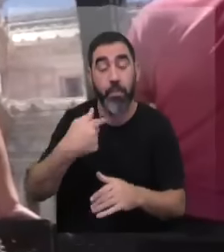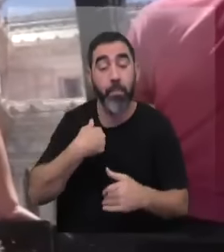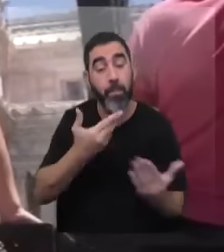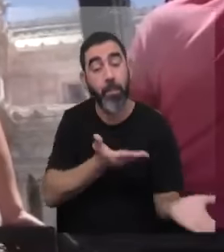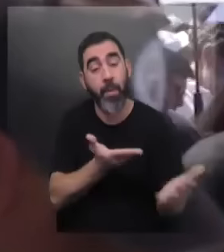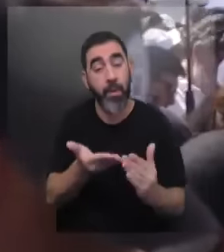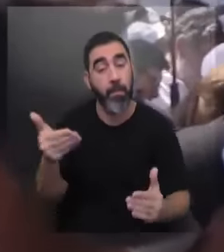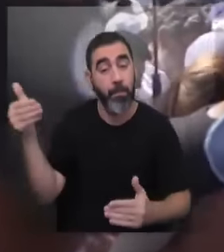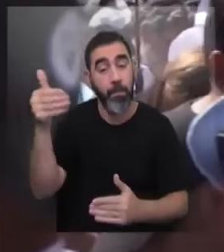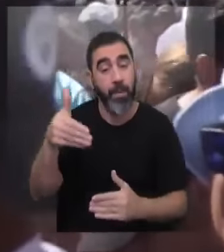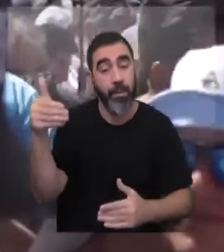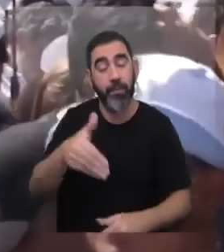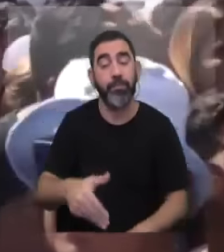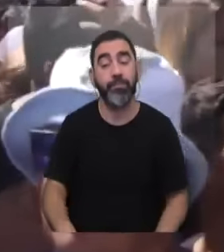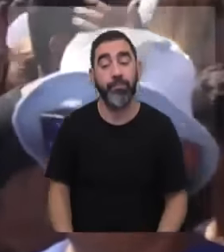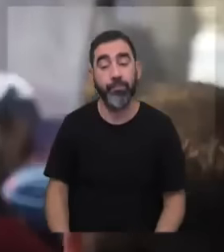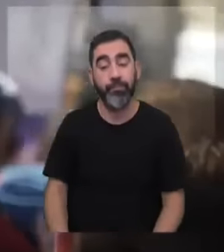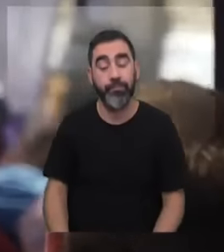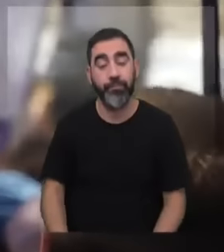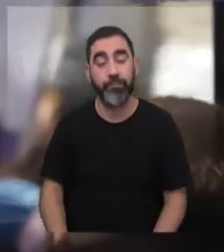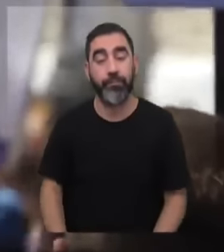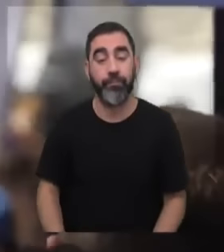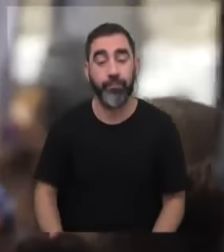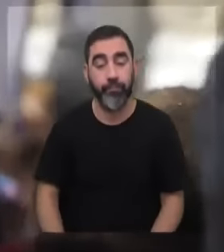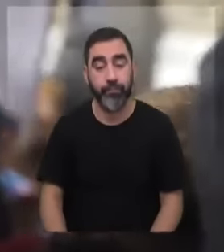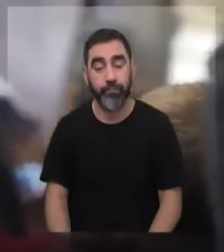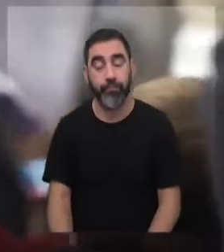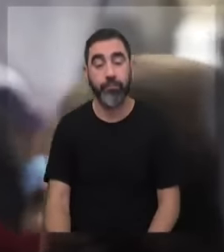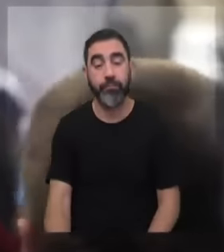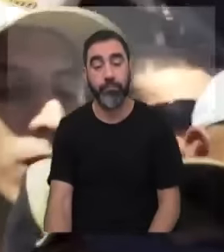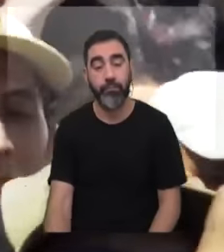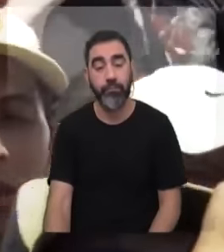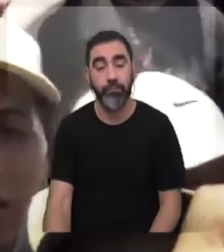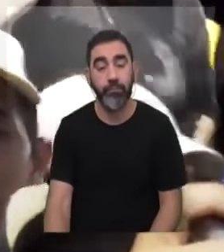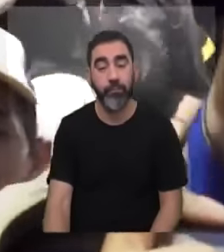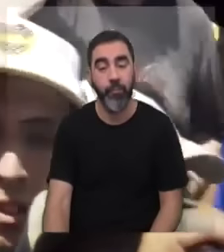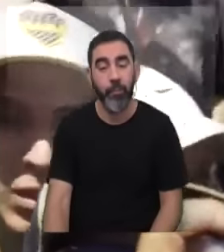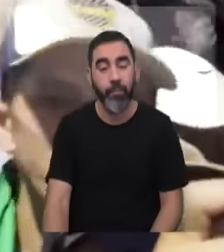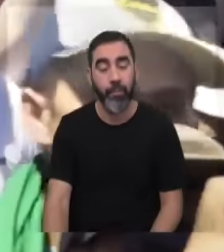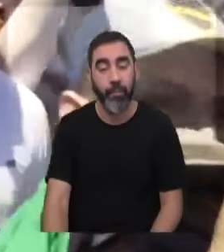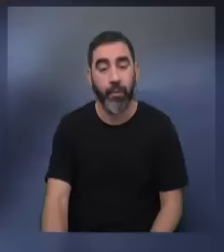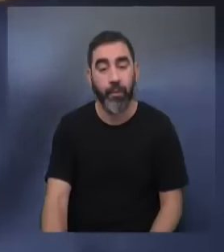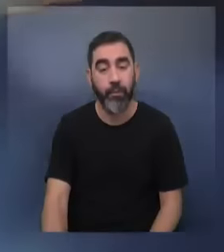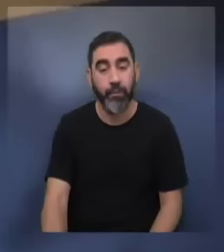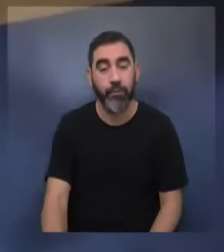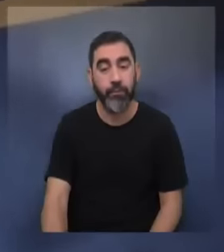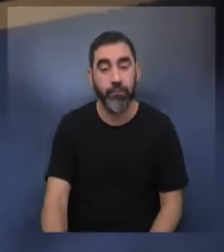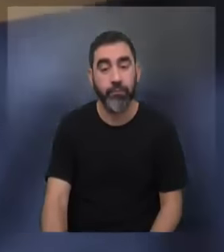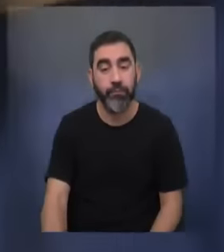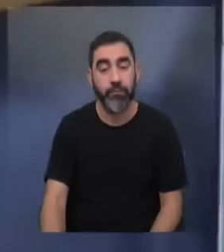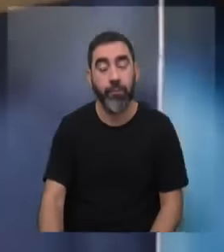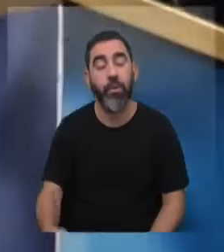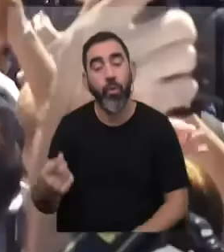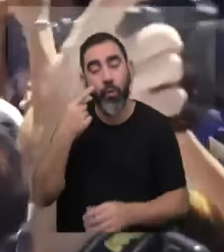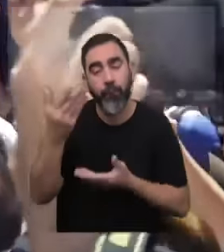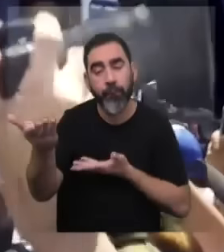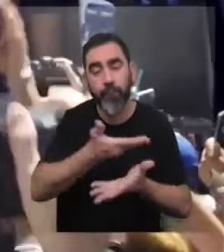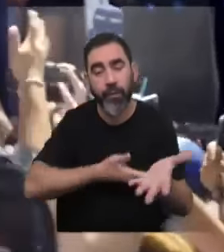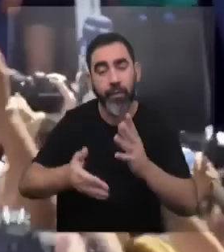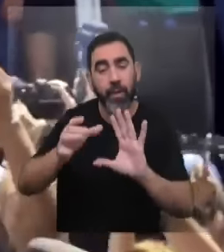participar en eso Sí justamente esto lo iba lo iba a decir al final dice acá también el agua hierbe a 100 grados ideas para fortalecer la convivencia democrática y